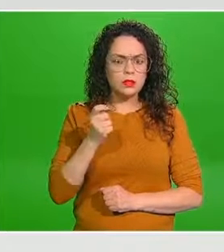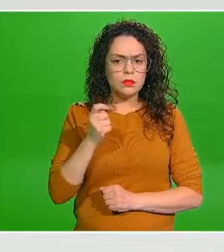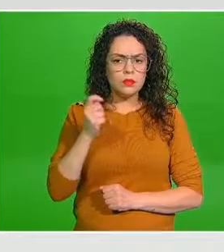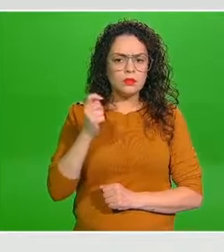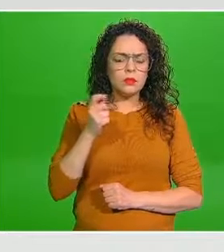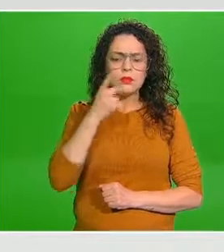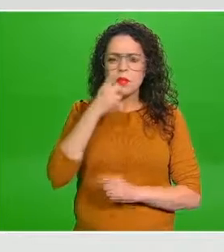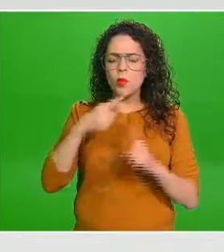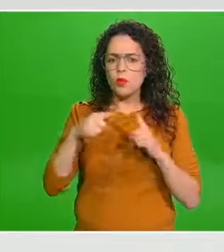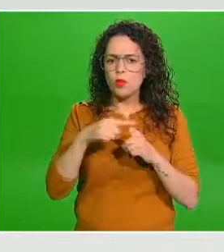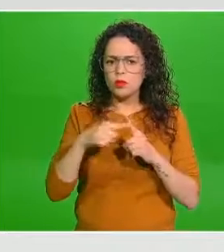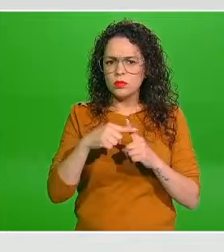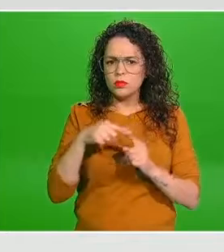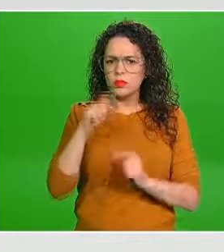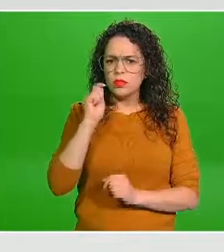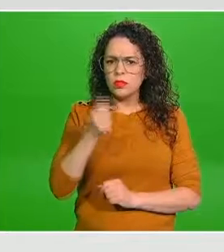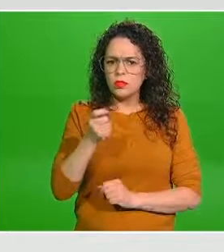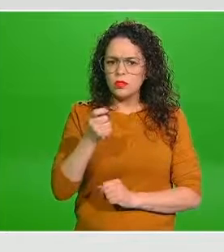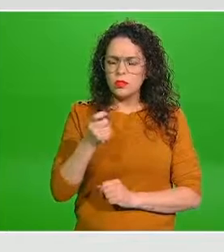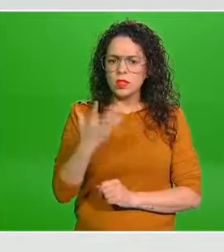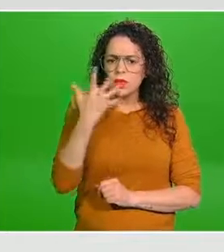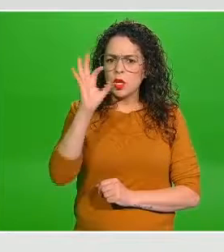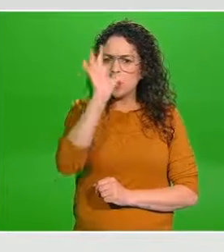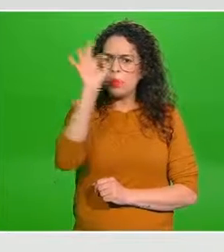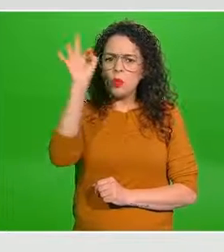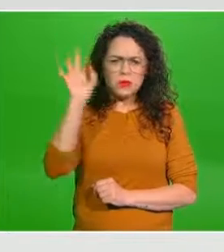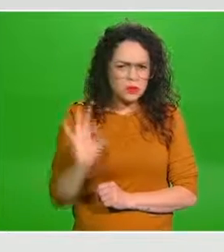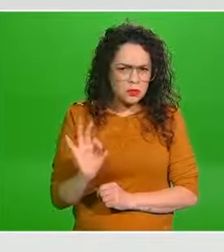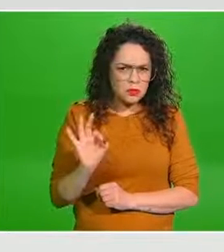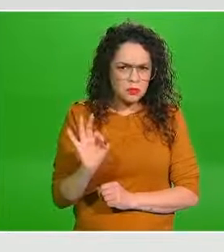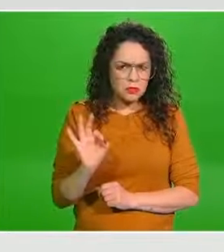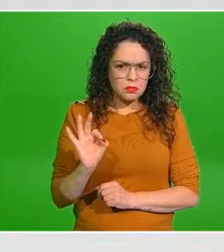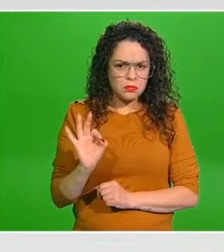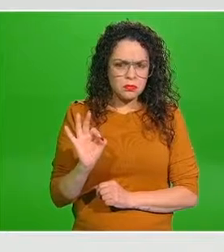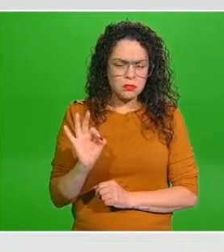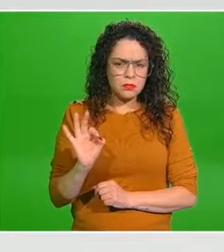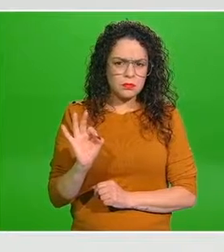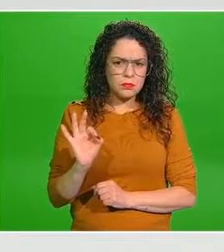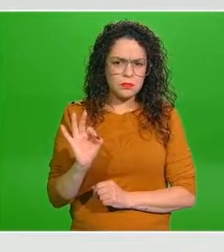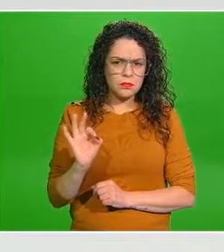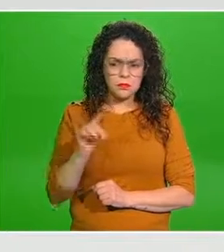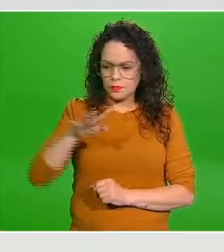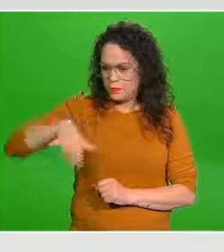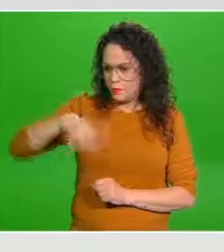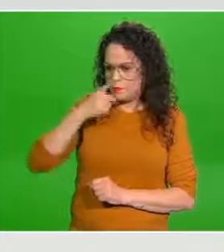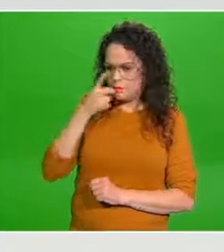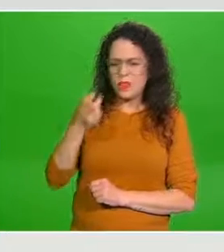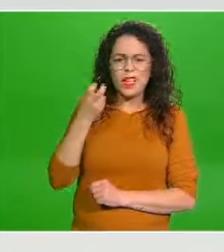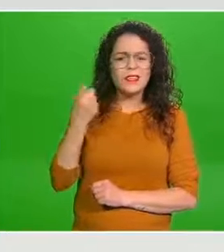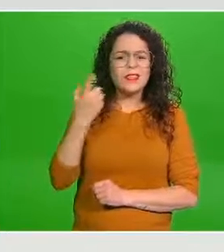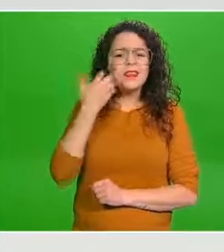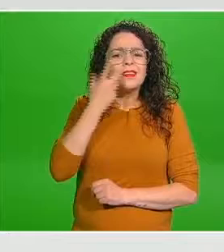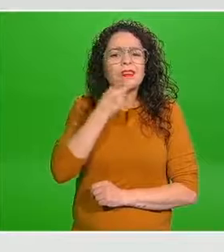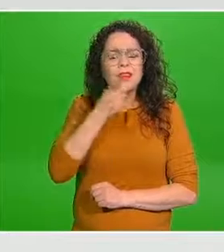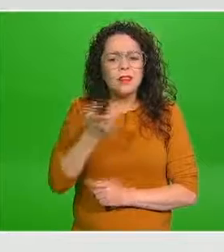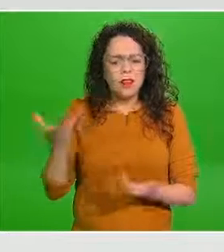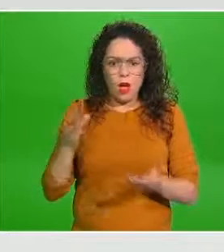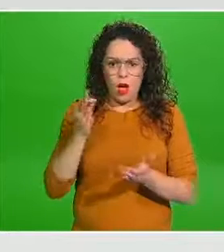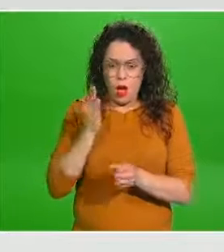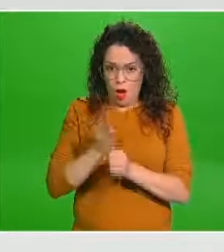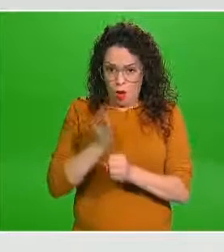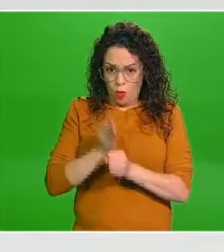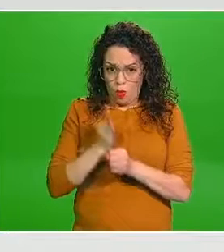una positividad deseable de 5%. Esto, ¿qué nos dice? ¿Estamos todavía en una